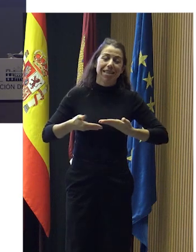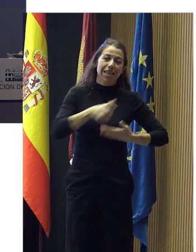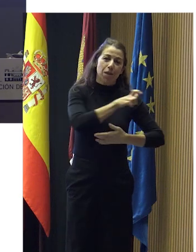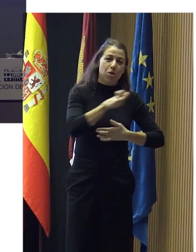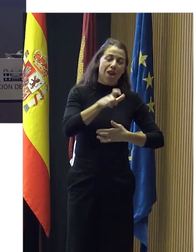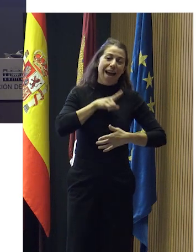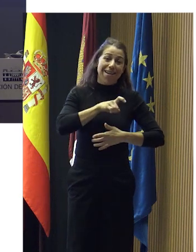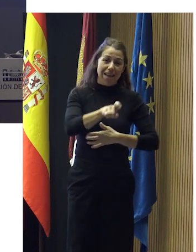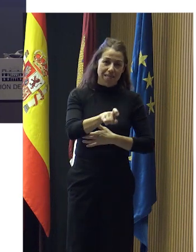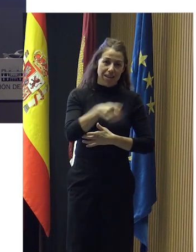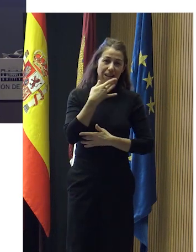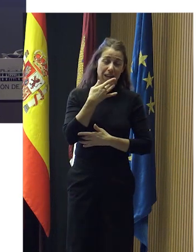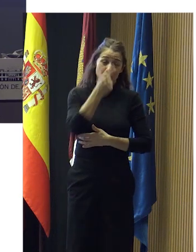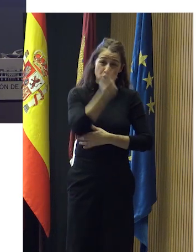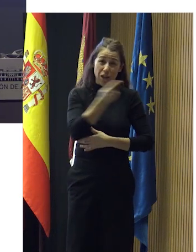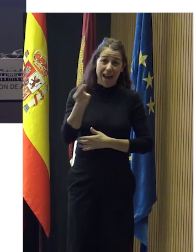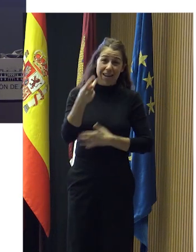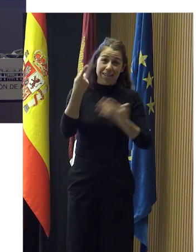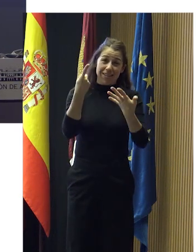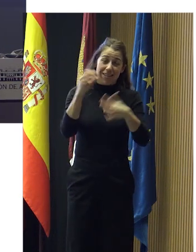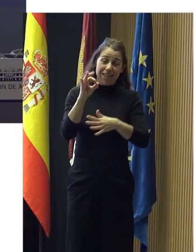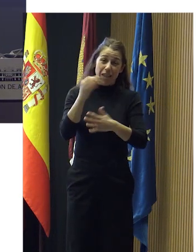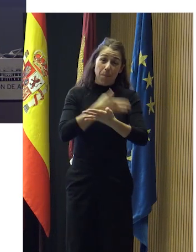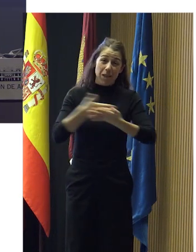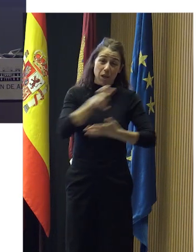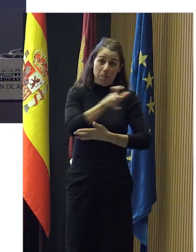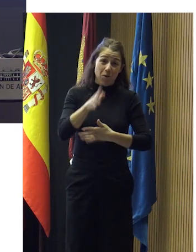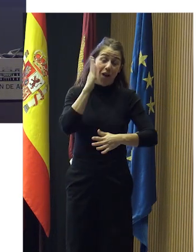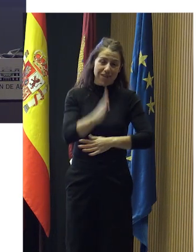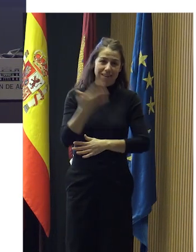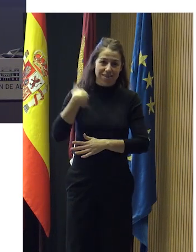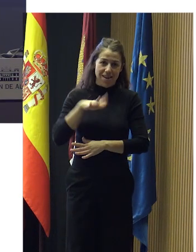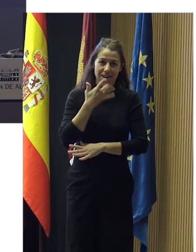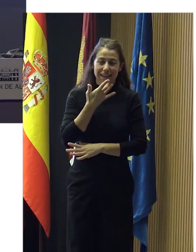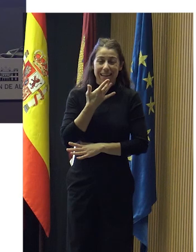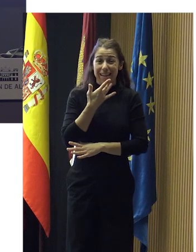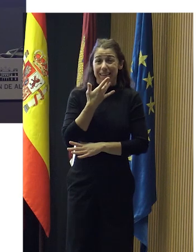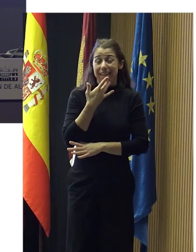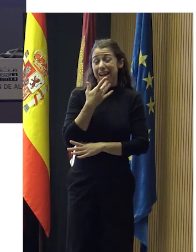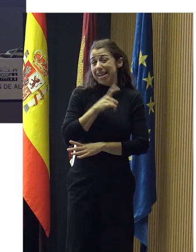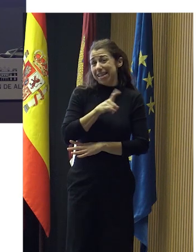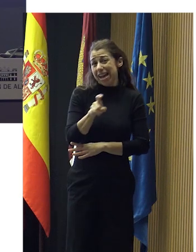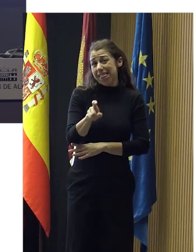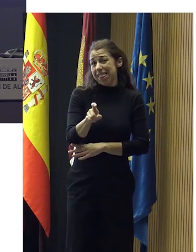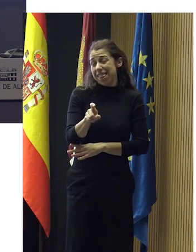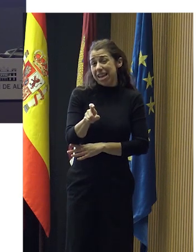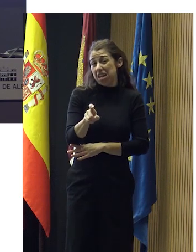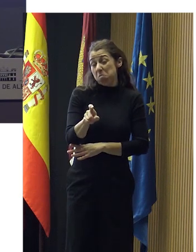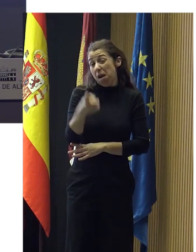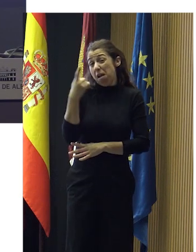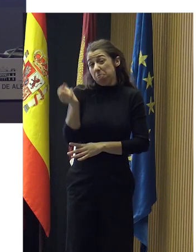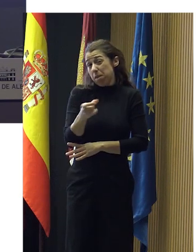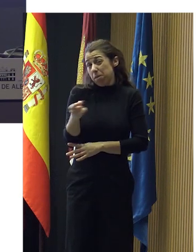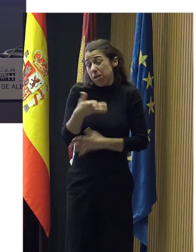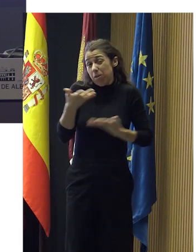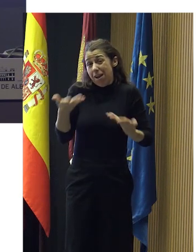año. En total hay más de 60 millones de personas diagnosticadas, ¿vale? El cáncer más